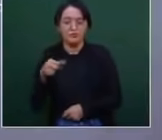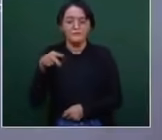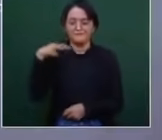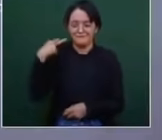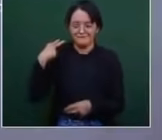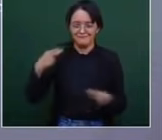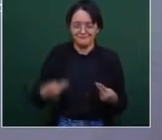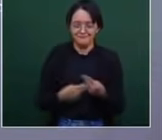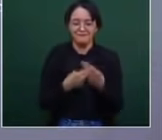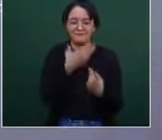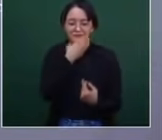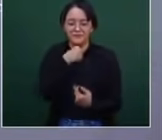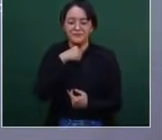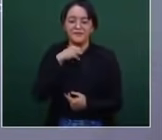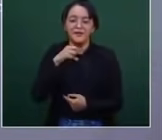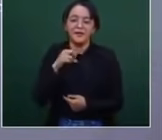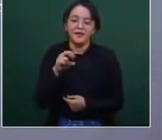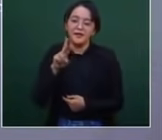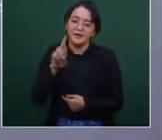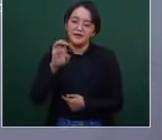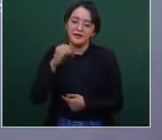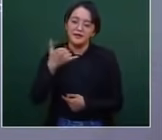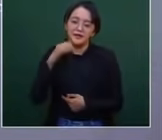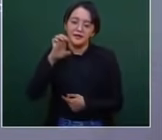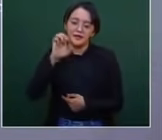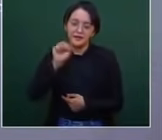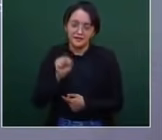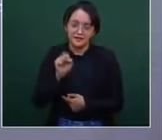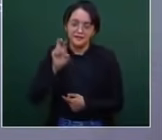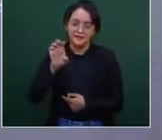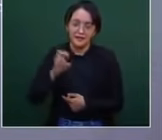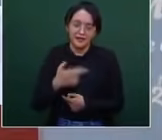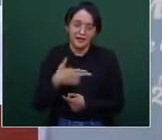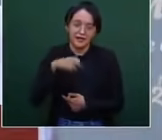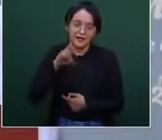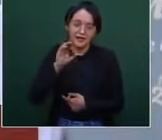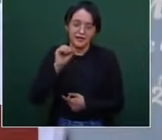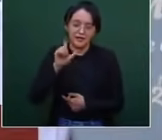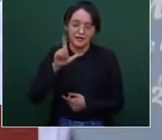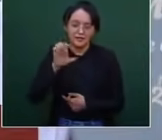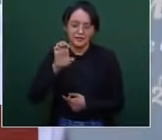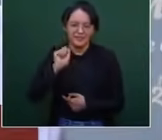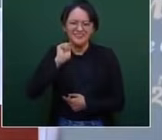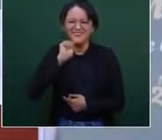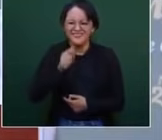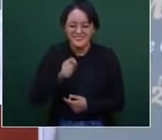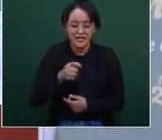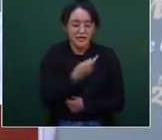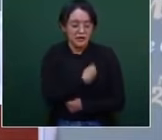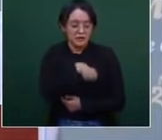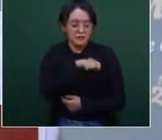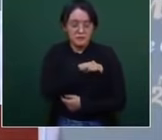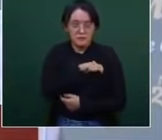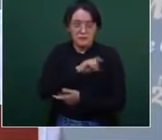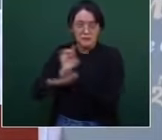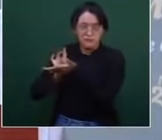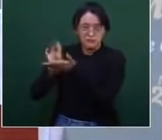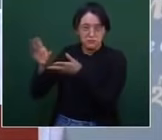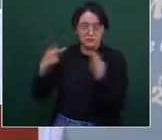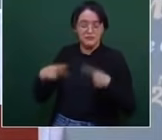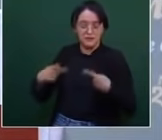desde la perspectiva económica, la expulsión de los españoles significó quebrantar el núcleo económico que